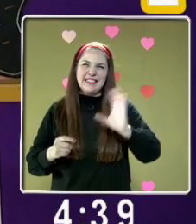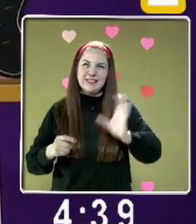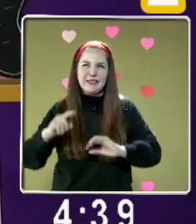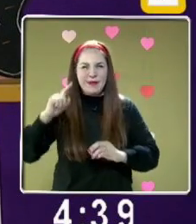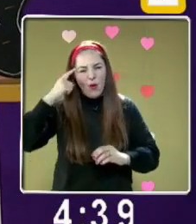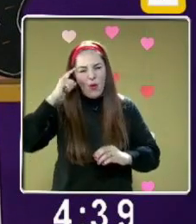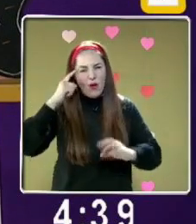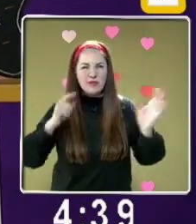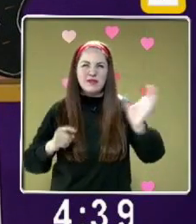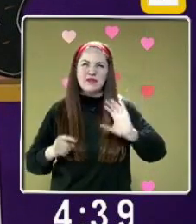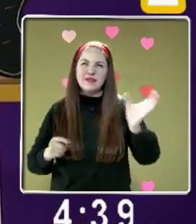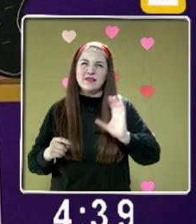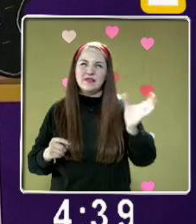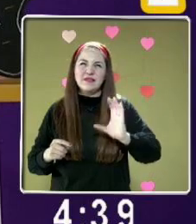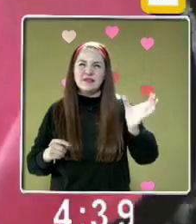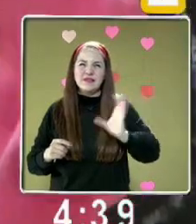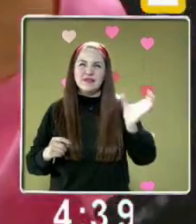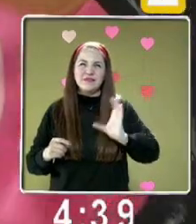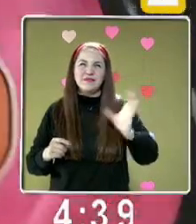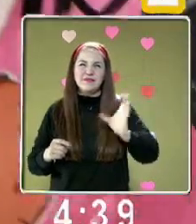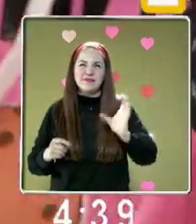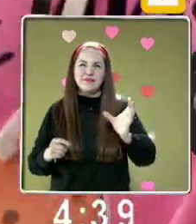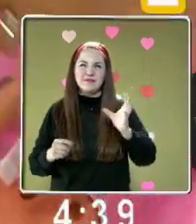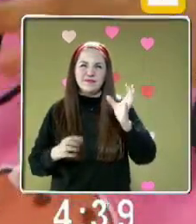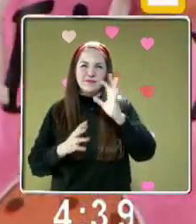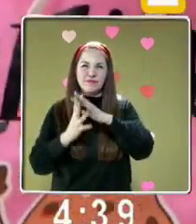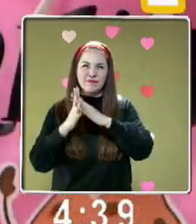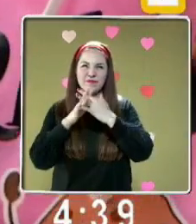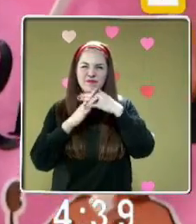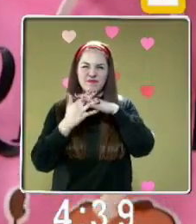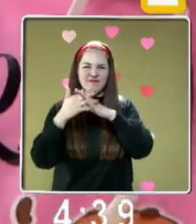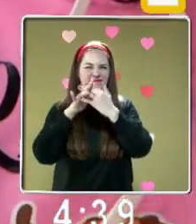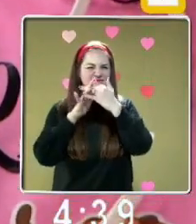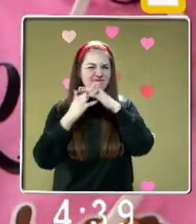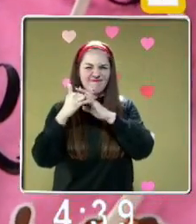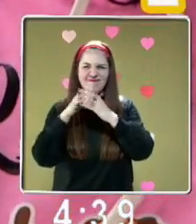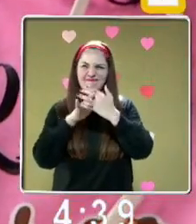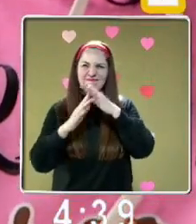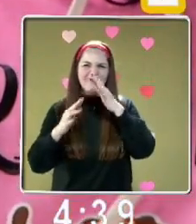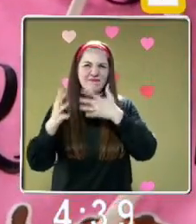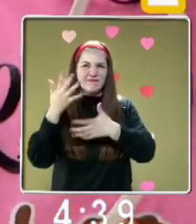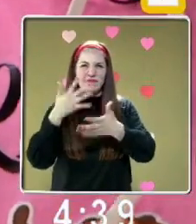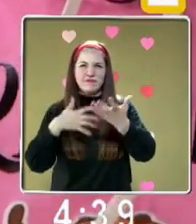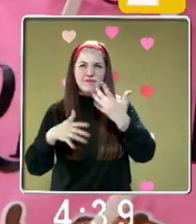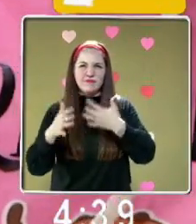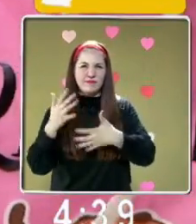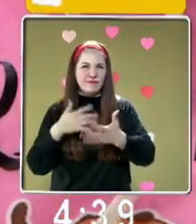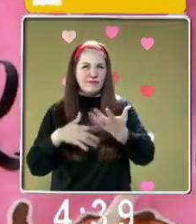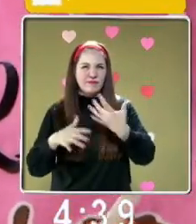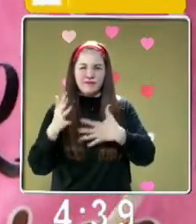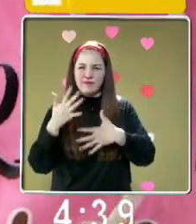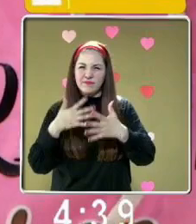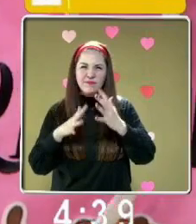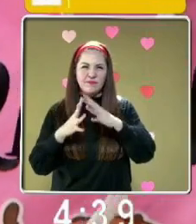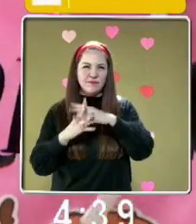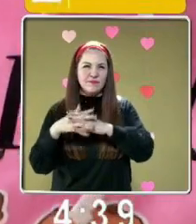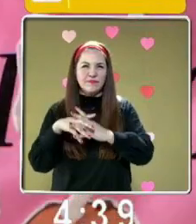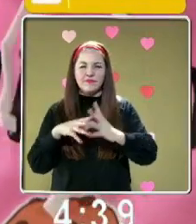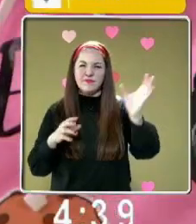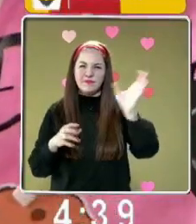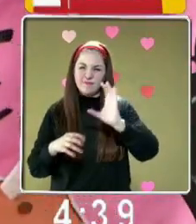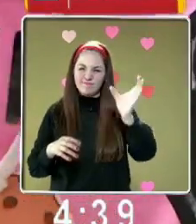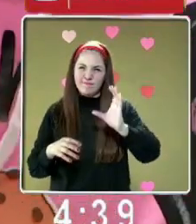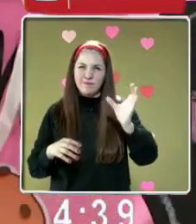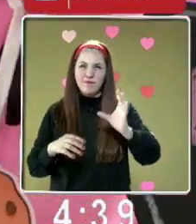Así nos sentimos cuando nos estamos enojando, que estamos que teniendo está una todo discusión, dando vueltas. Todo dando vueltas, todo revuelto, pero con